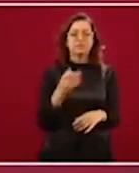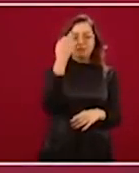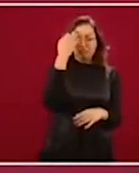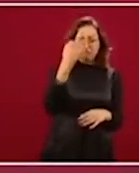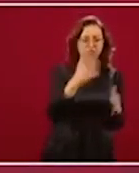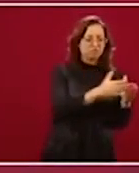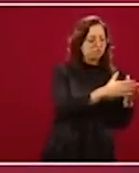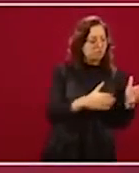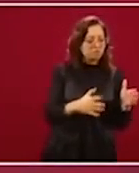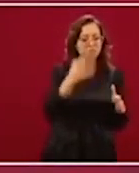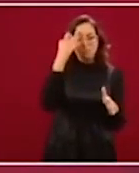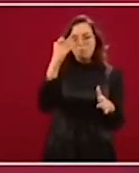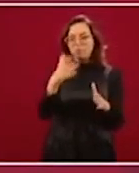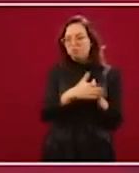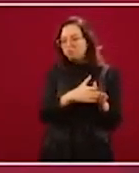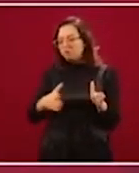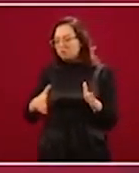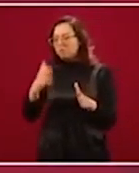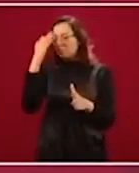tenemos